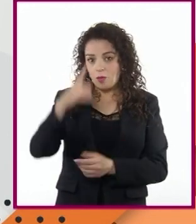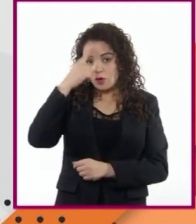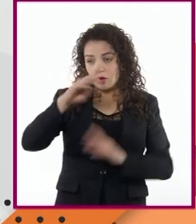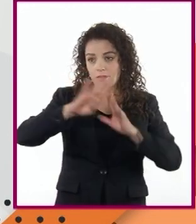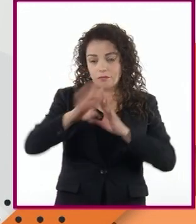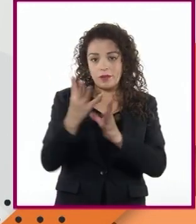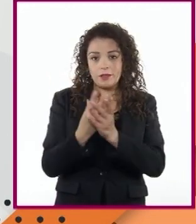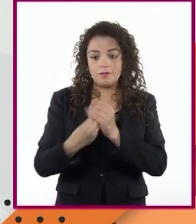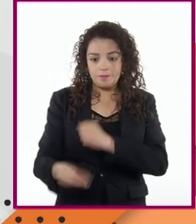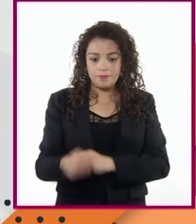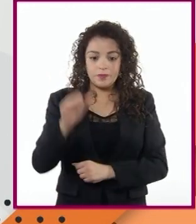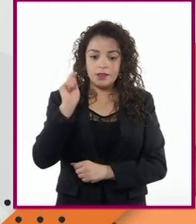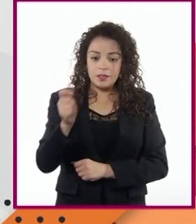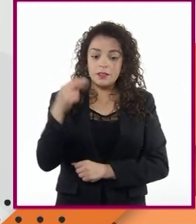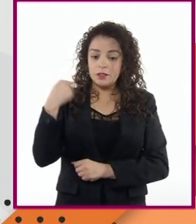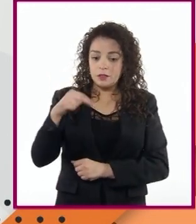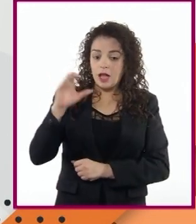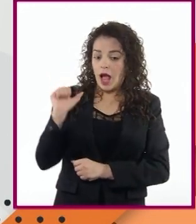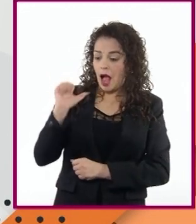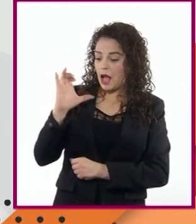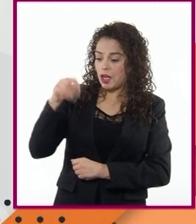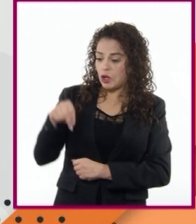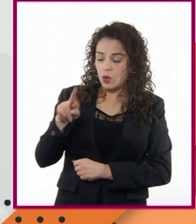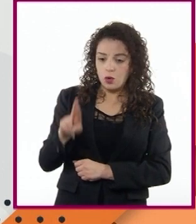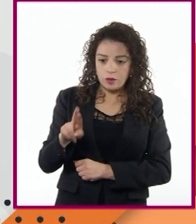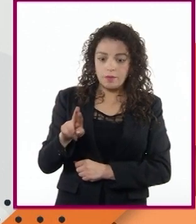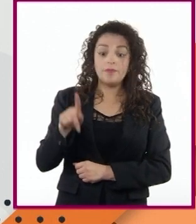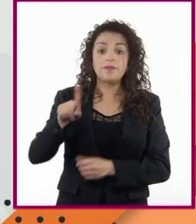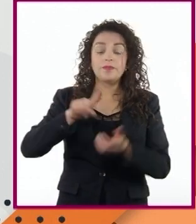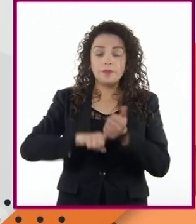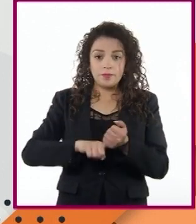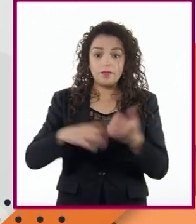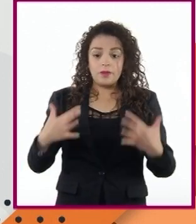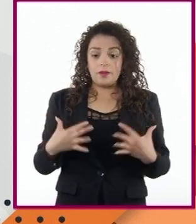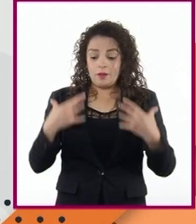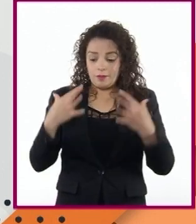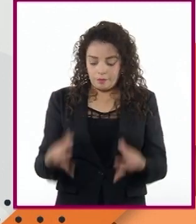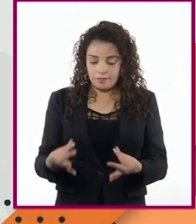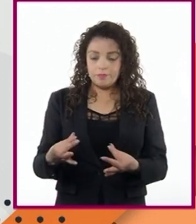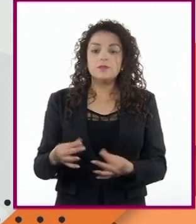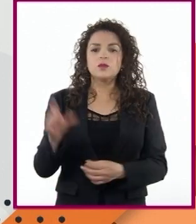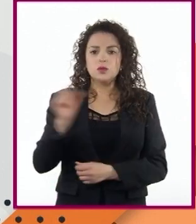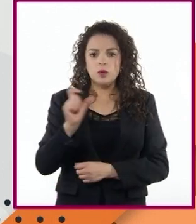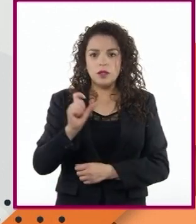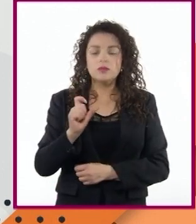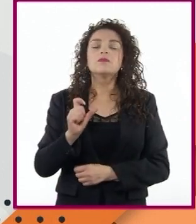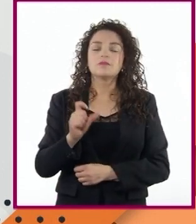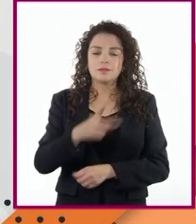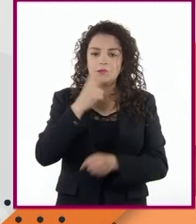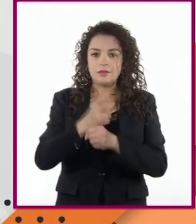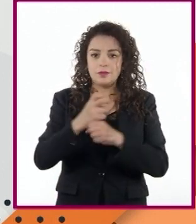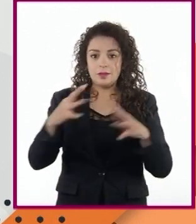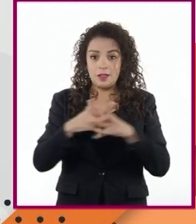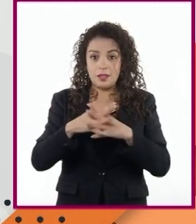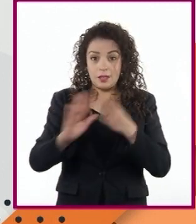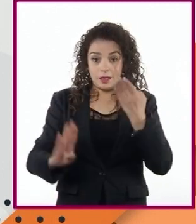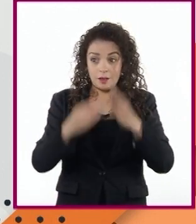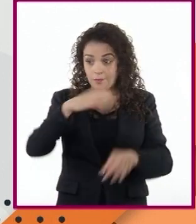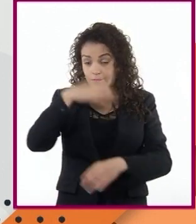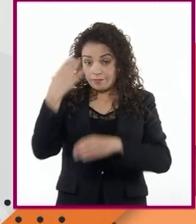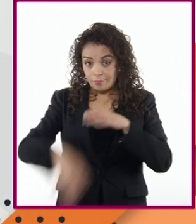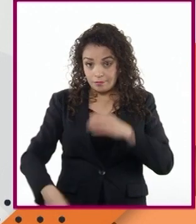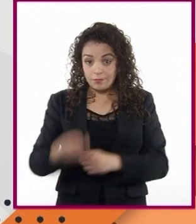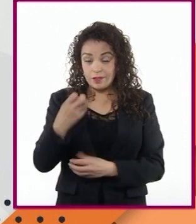Esta organización, al igual que las anteriores, surgió tras el fin de la Segunda Guerra Mundial, debido al enorme número de desplazados